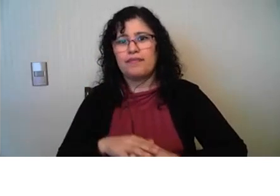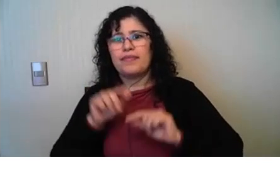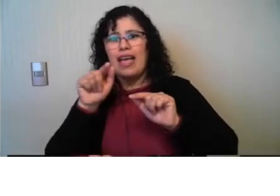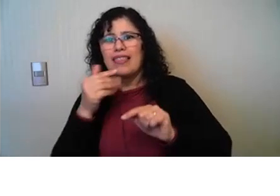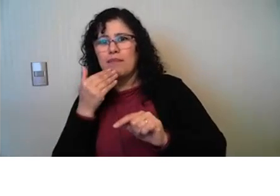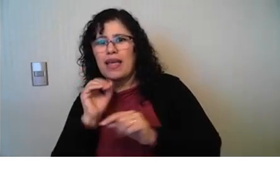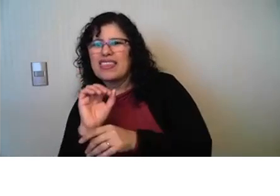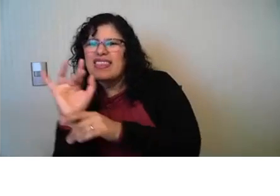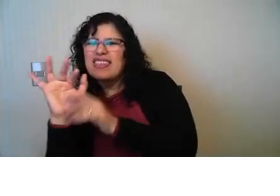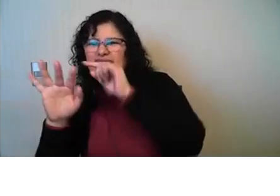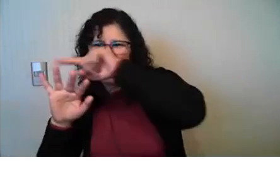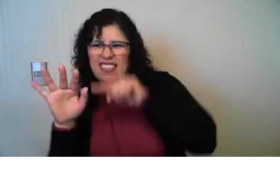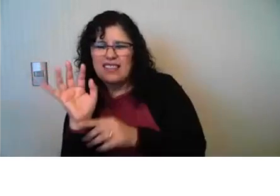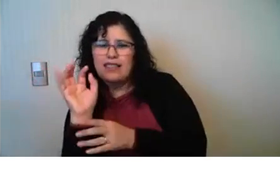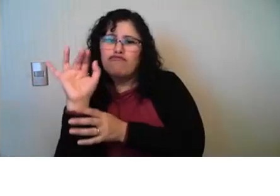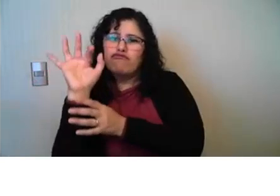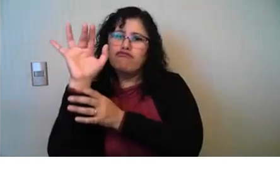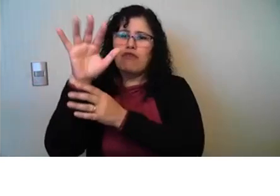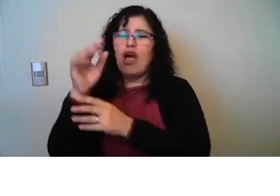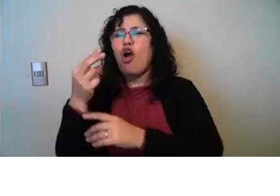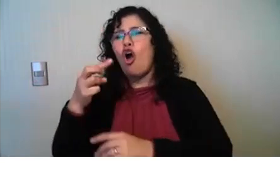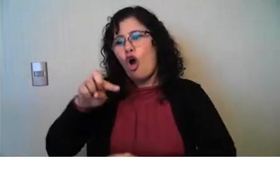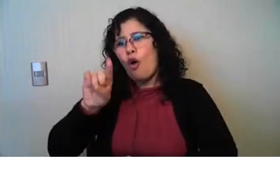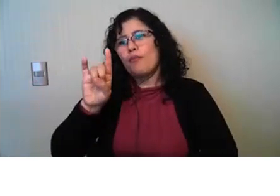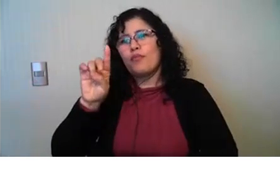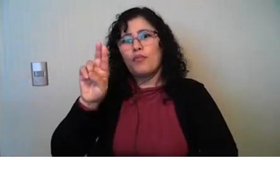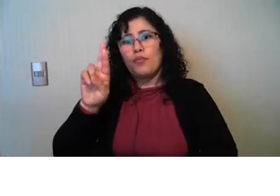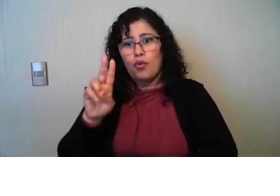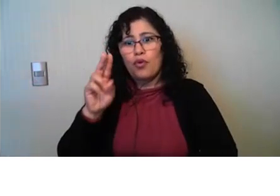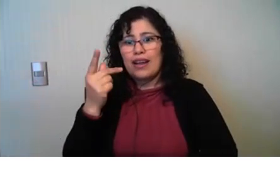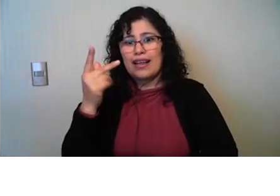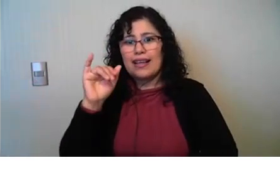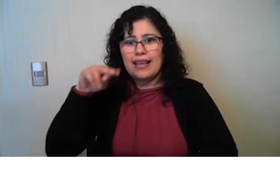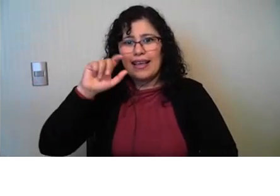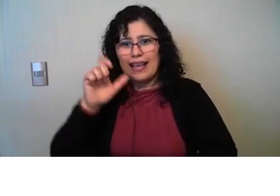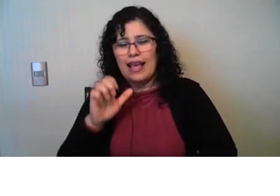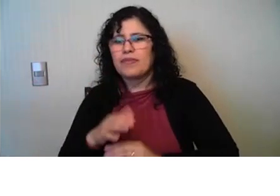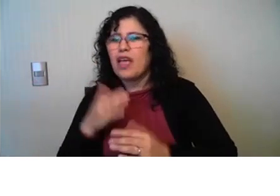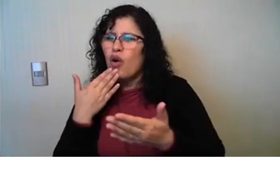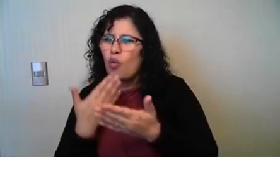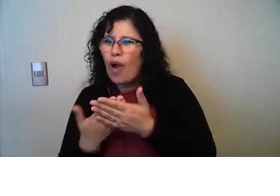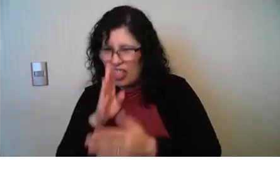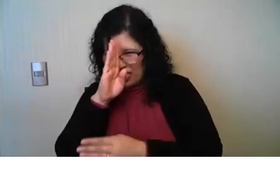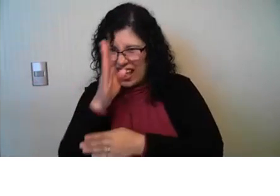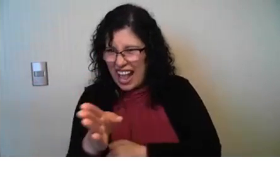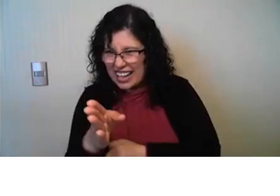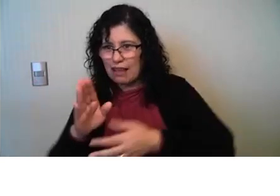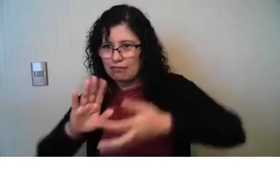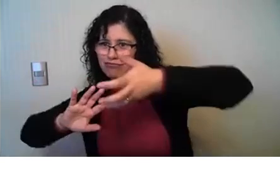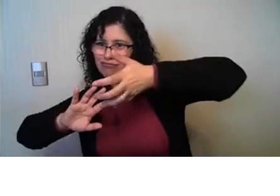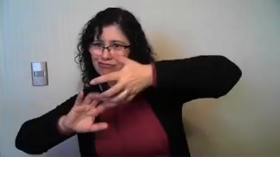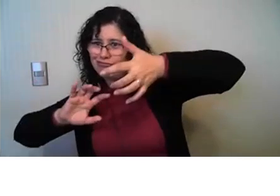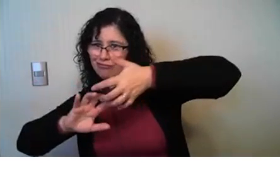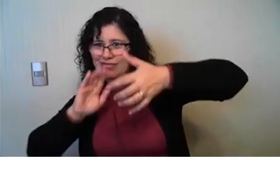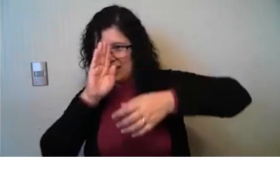de Purkinje. Por tanto, esto es una vía más directa, y esto es una vía indirecta porque requiere una sinapsis previa.